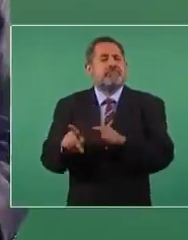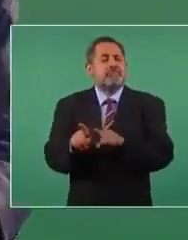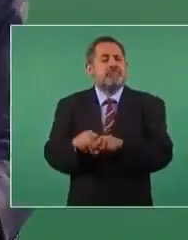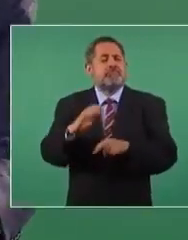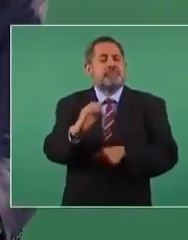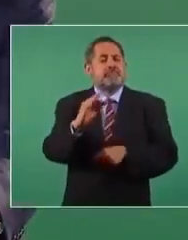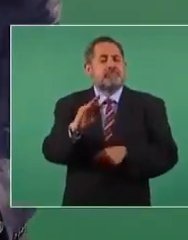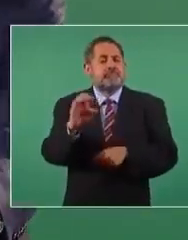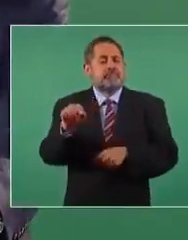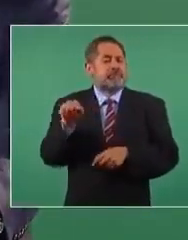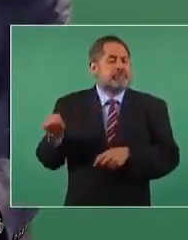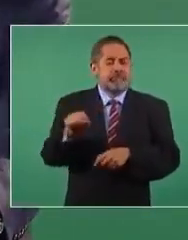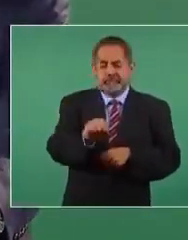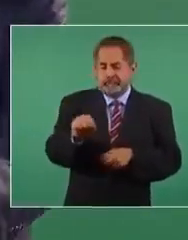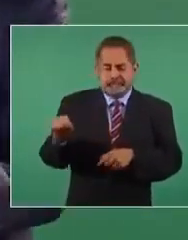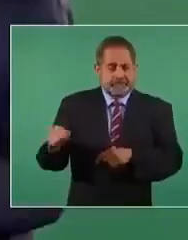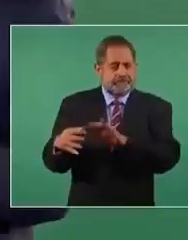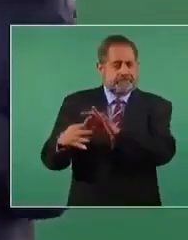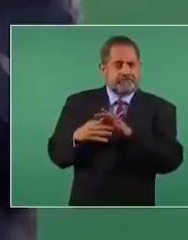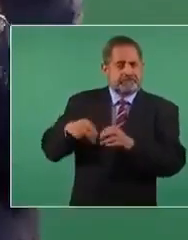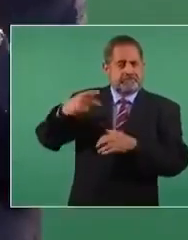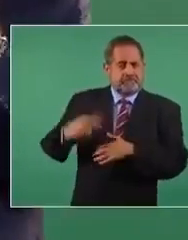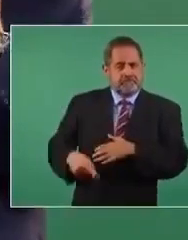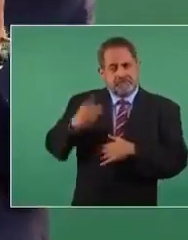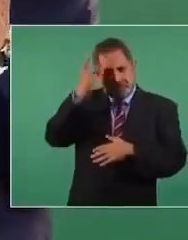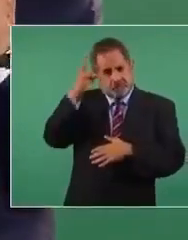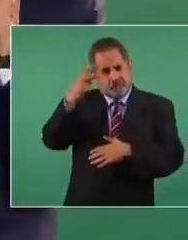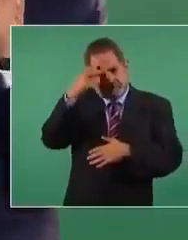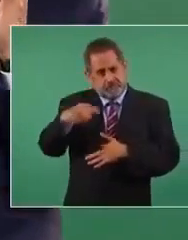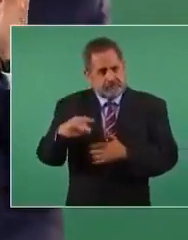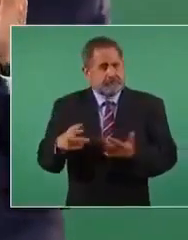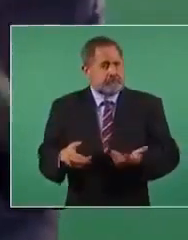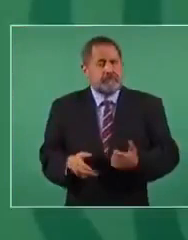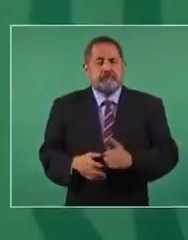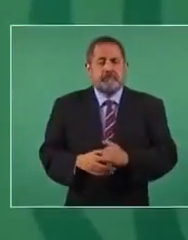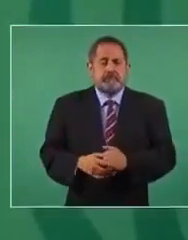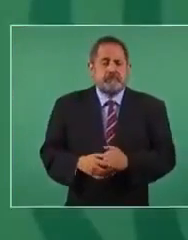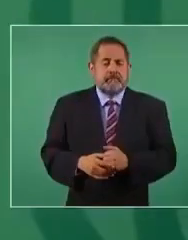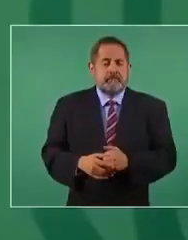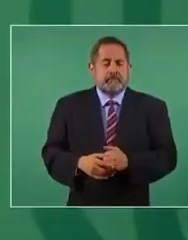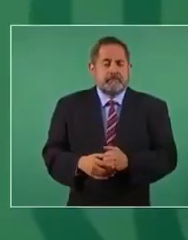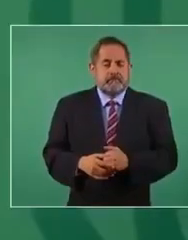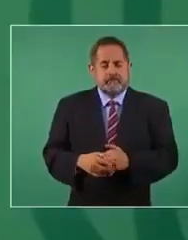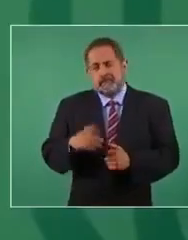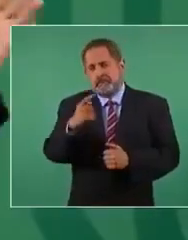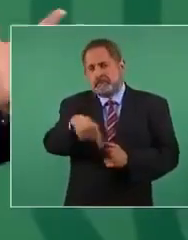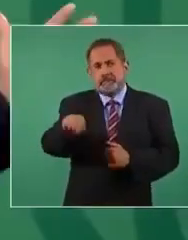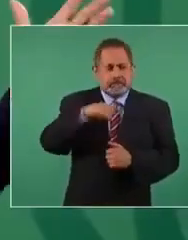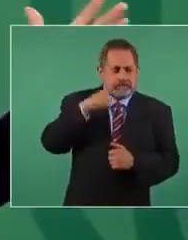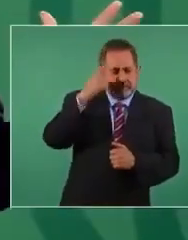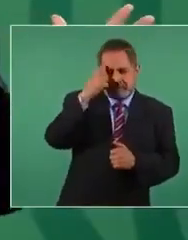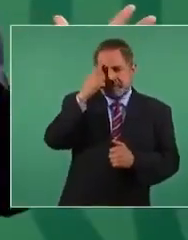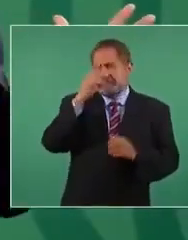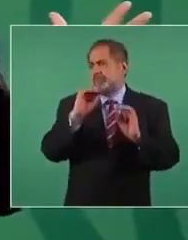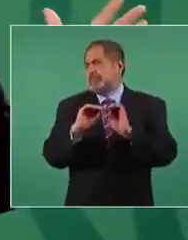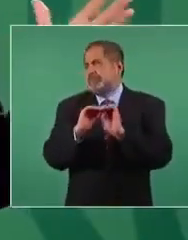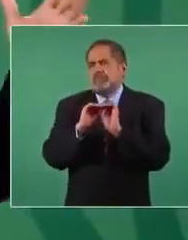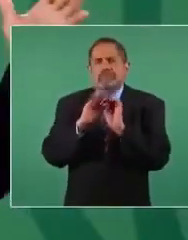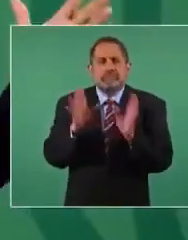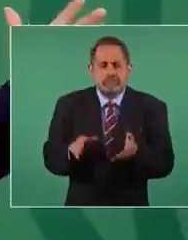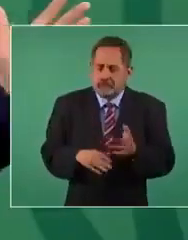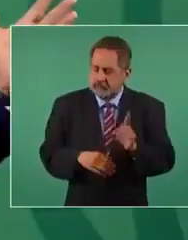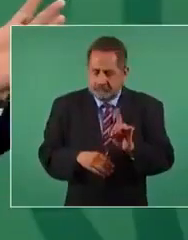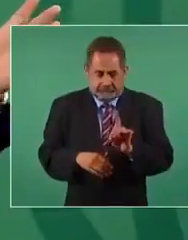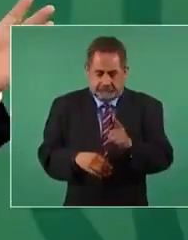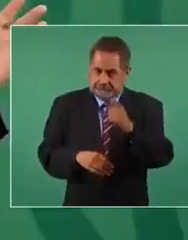cargo debido a el problema de falta de confianza.